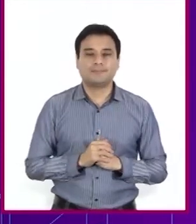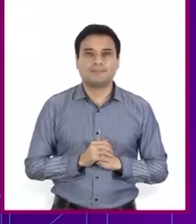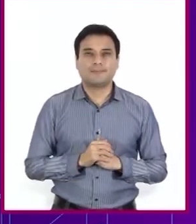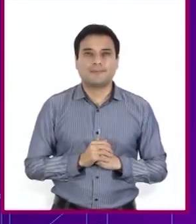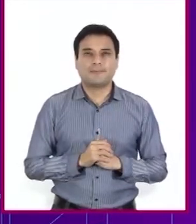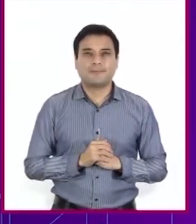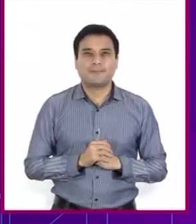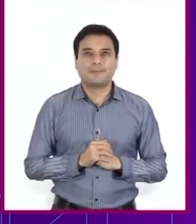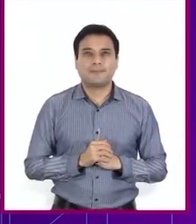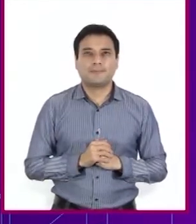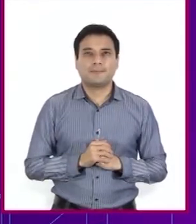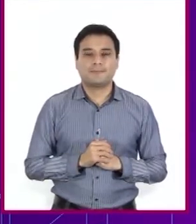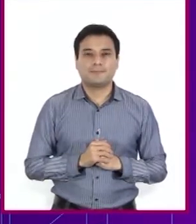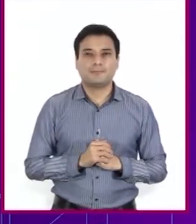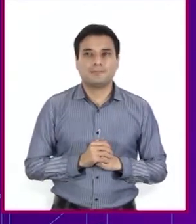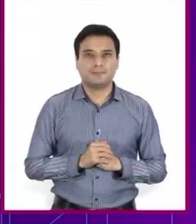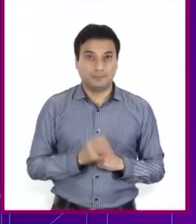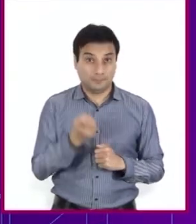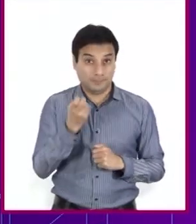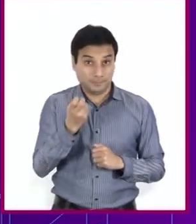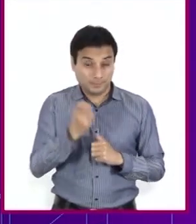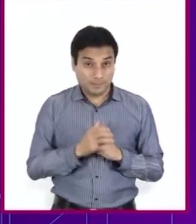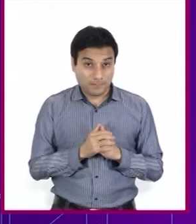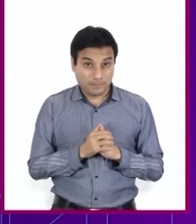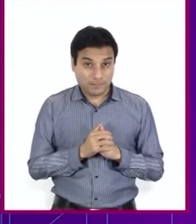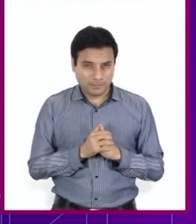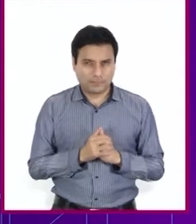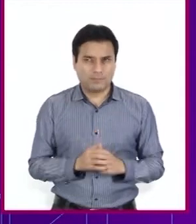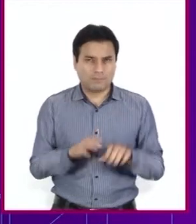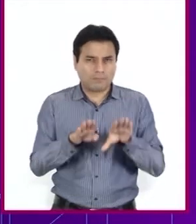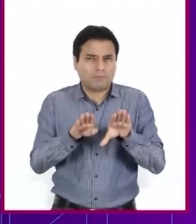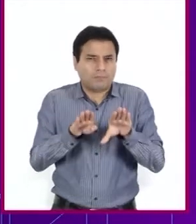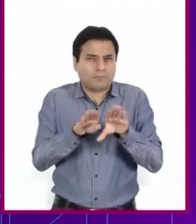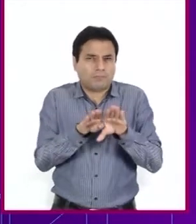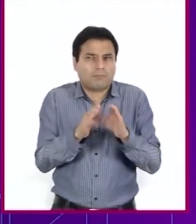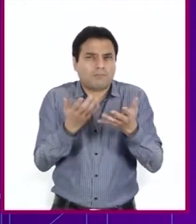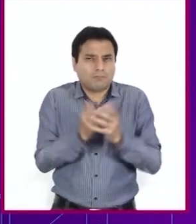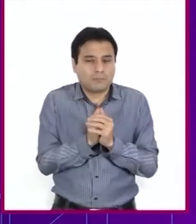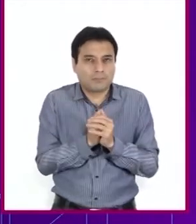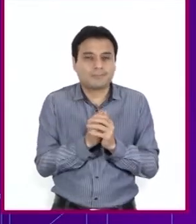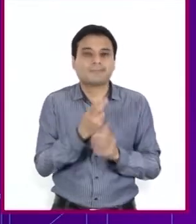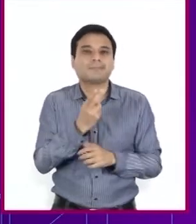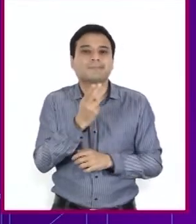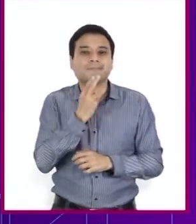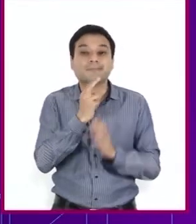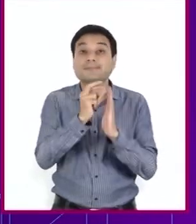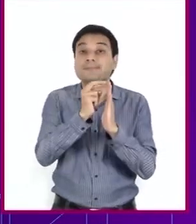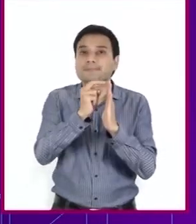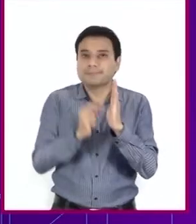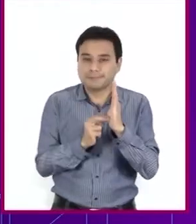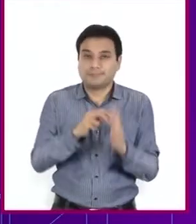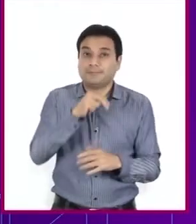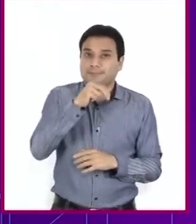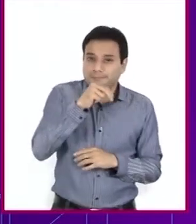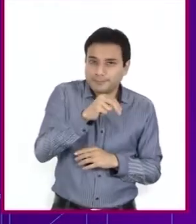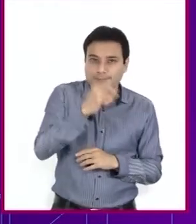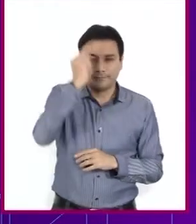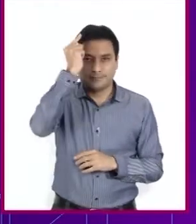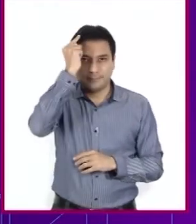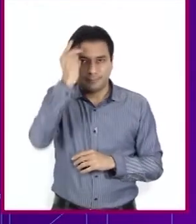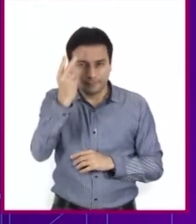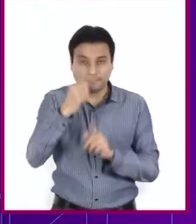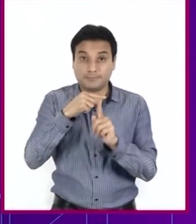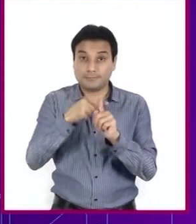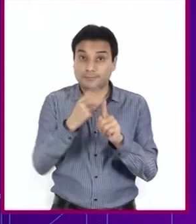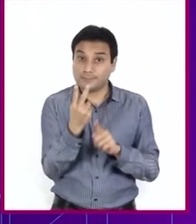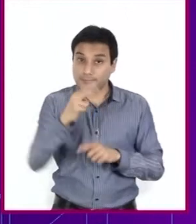cuadros. Estos datos que se obtienen al utilizar la expresión n al cuadrado